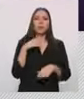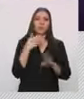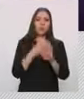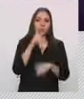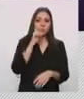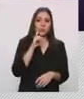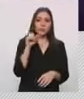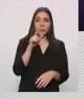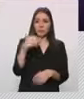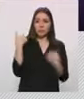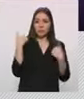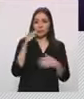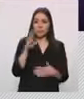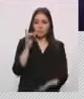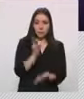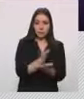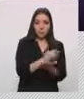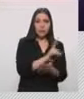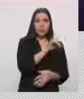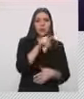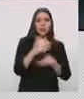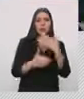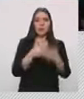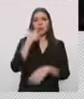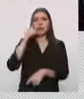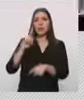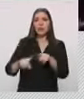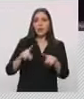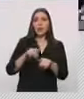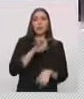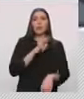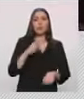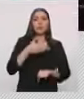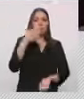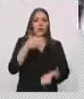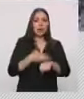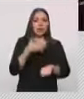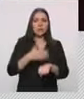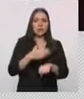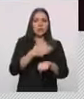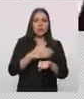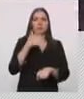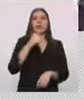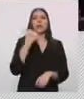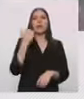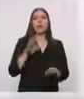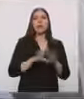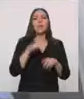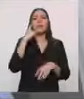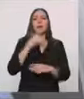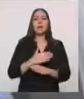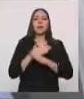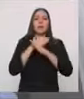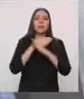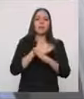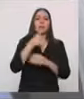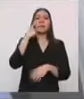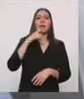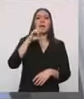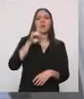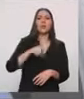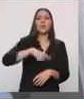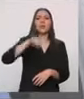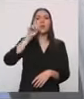vez identificados, pues tratarlos de erradicar, tratarlos de sancionar y tratarlos desde luego de prevenir. ¿Con qué propósito? Con el propósito de que las mujeres